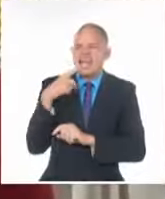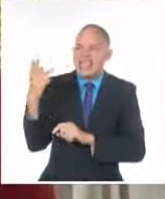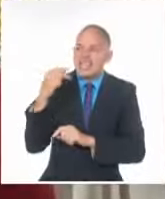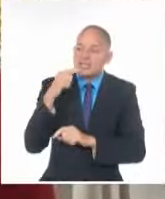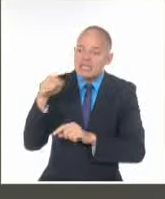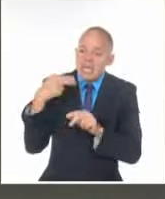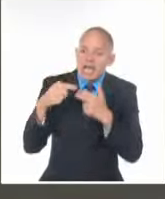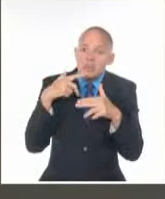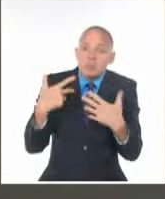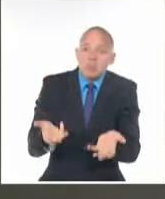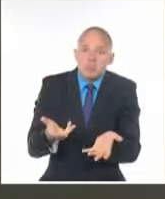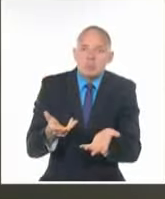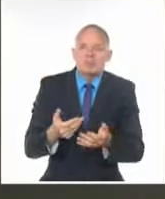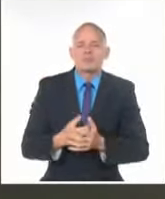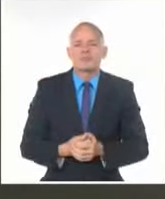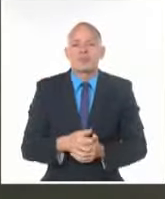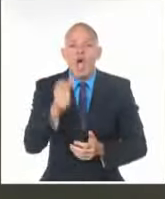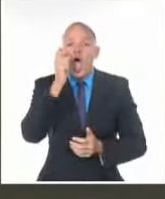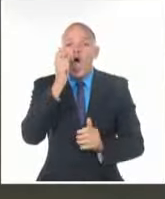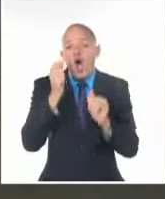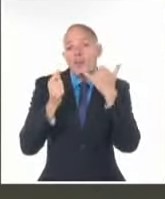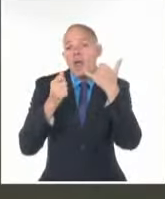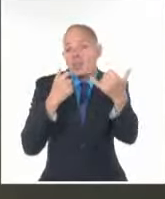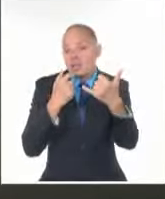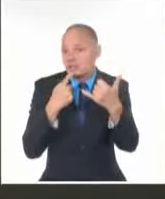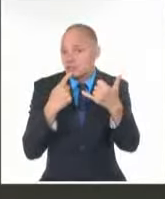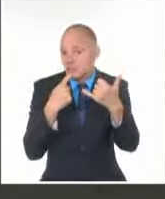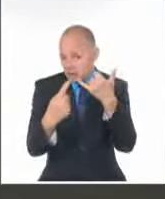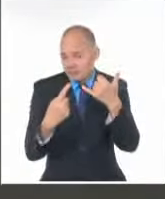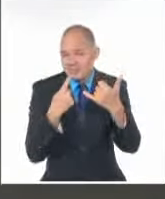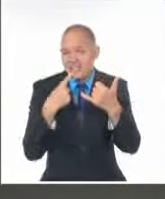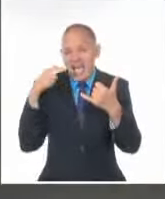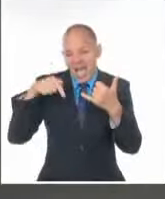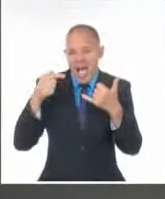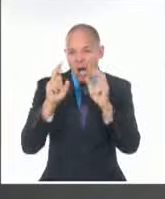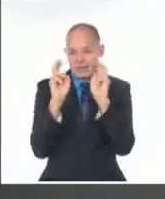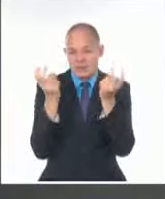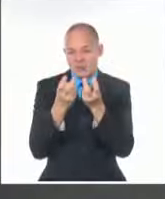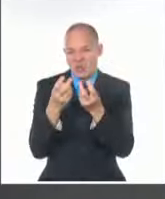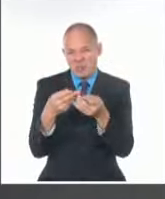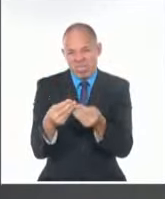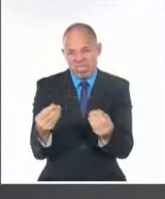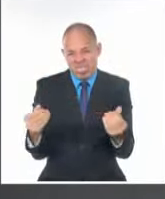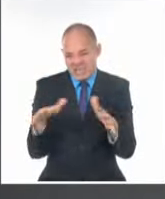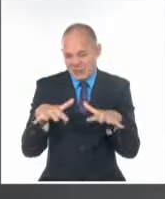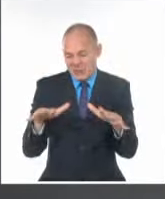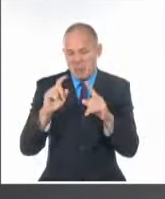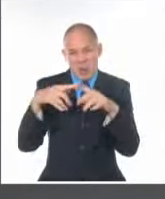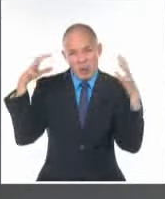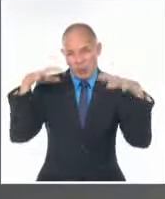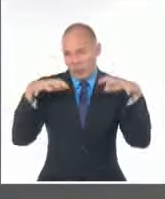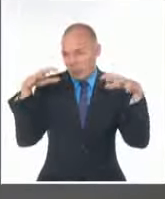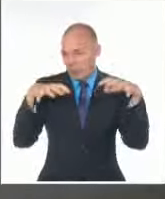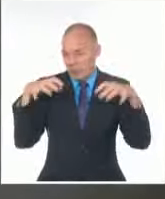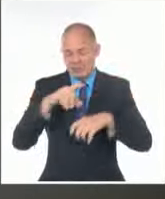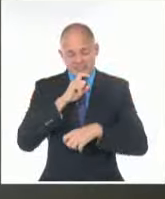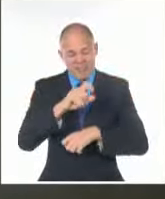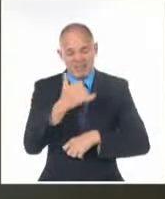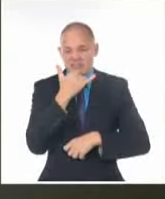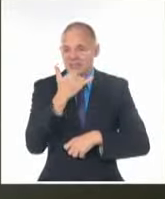pequeñas ligas. Realmente las condiciones del terreno no son las apropiadas, la inclemencia del tiempo han afectado mucho